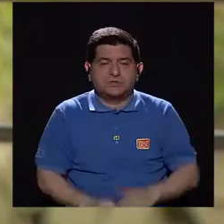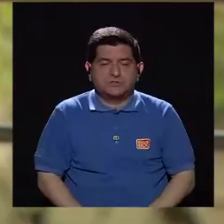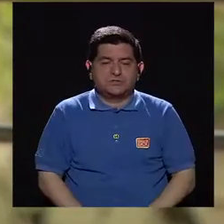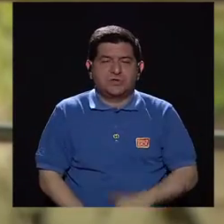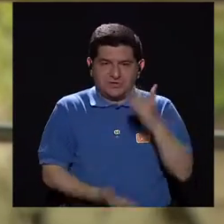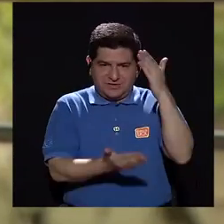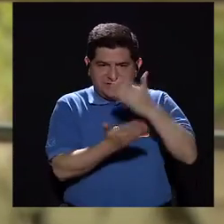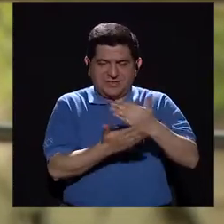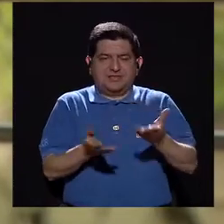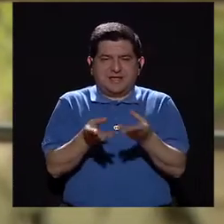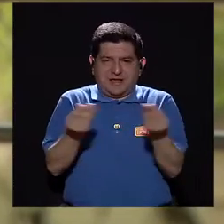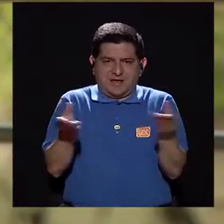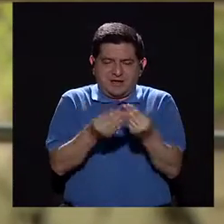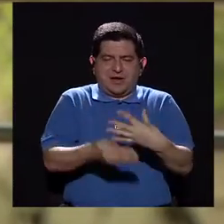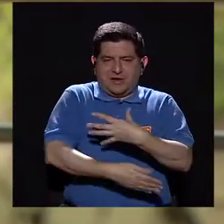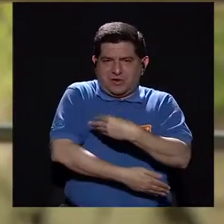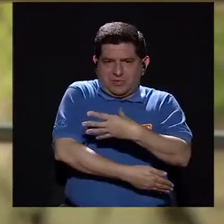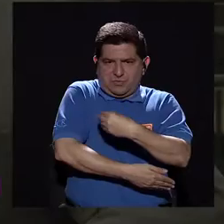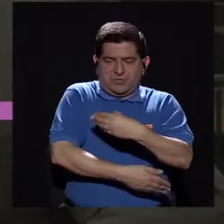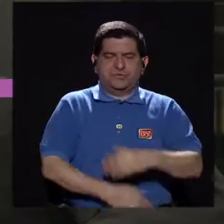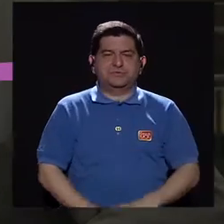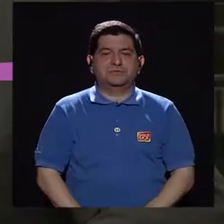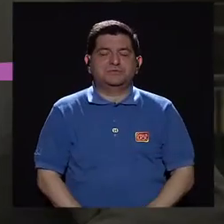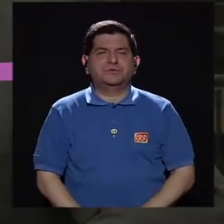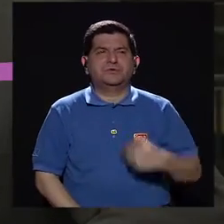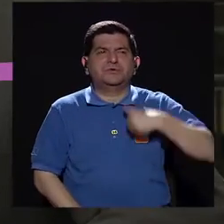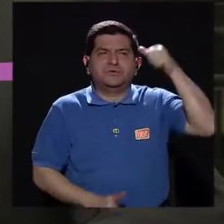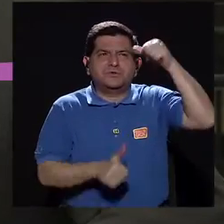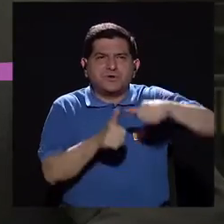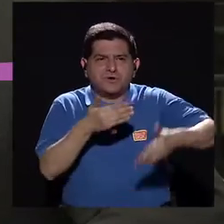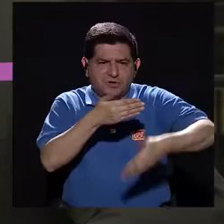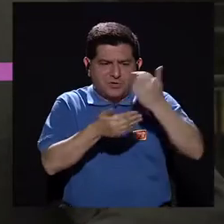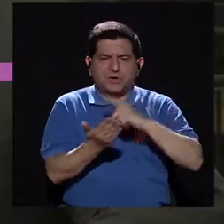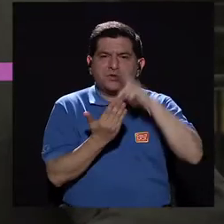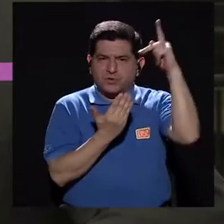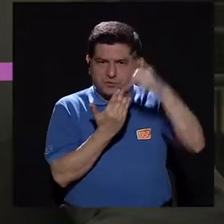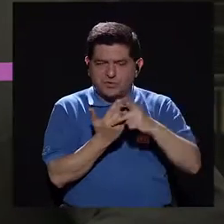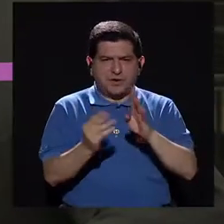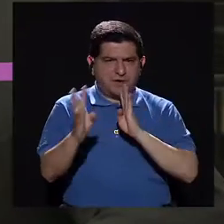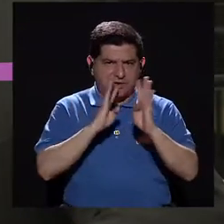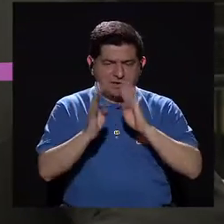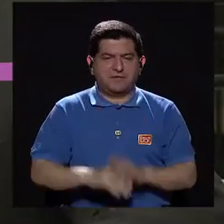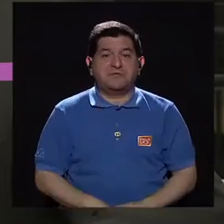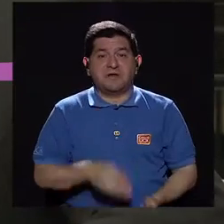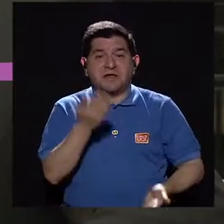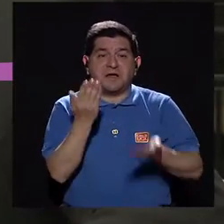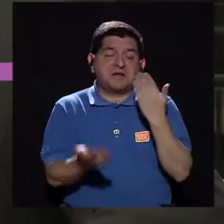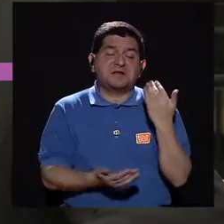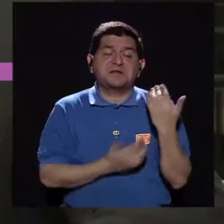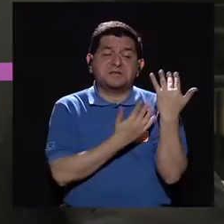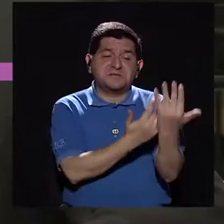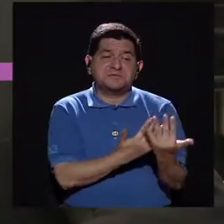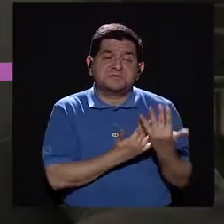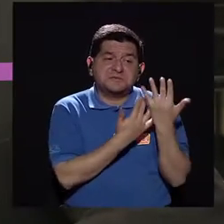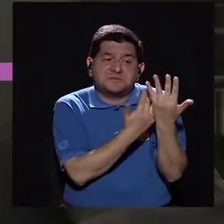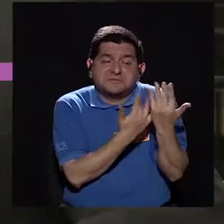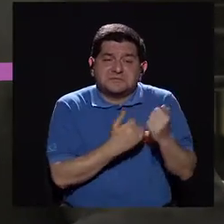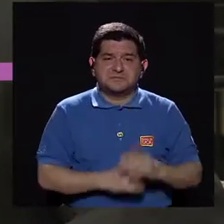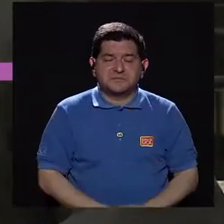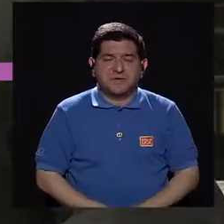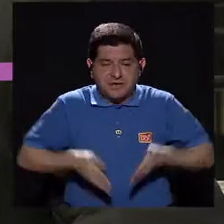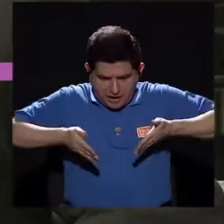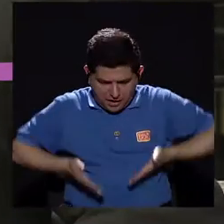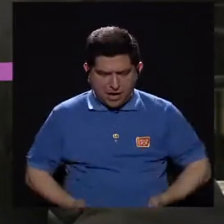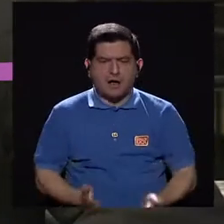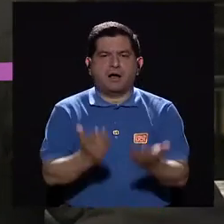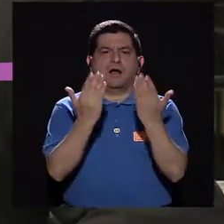junta para que inhiba la producción de leche. En un programa anterior yo recuerdo que habíamos conversado de eso, ¿verdad? De que tal vez la expectativa es de